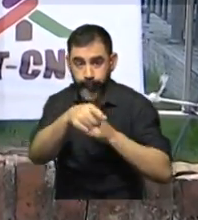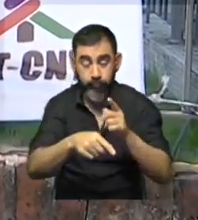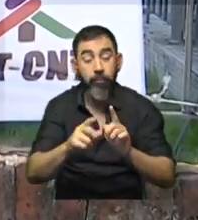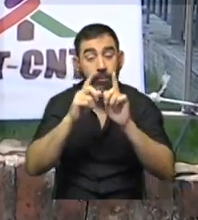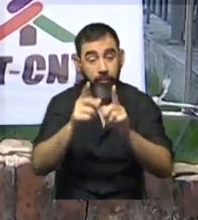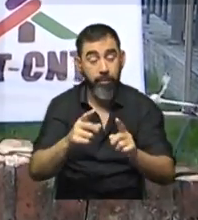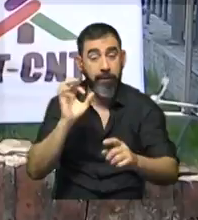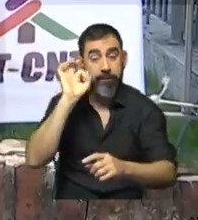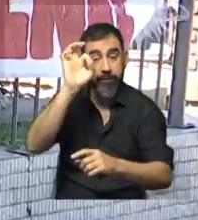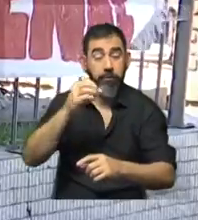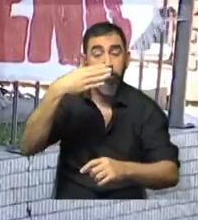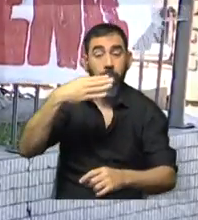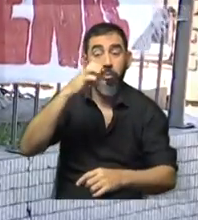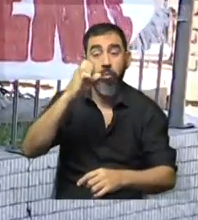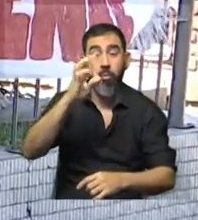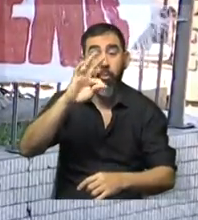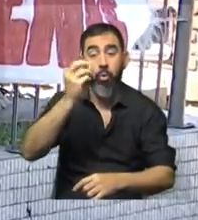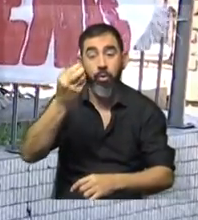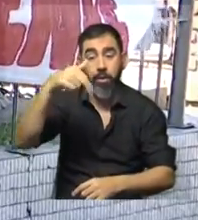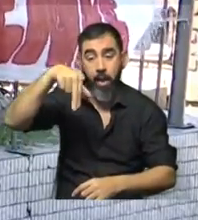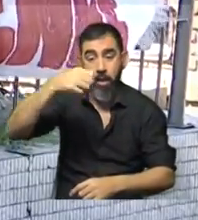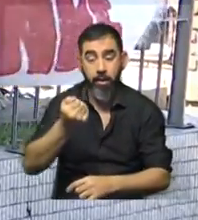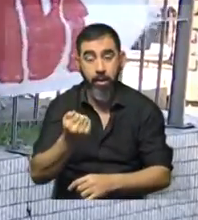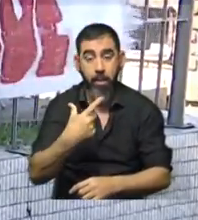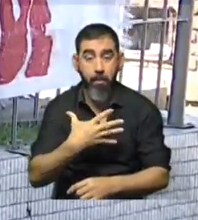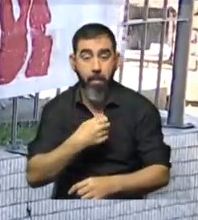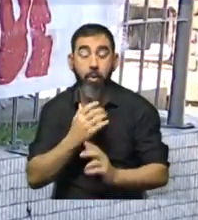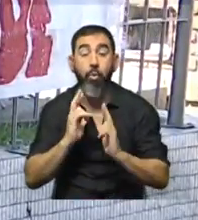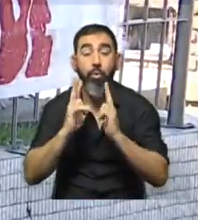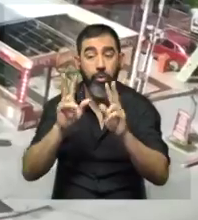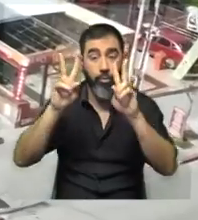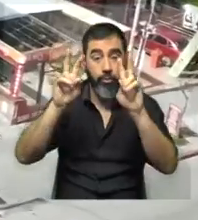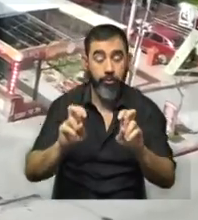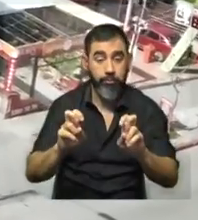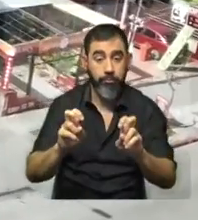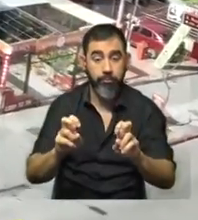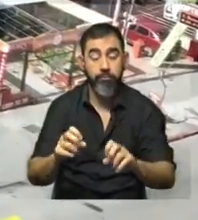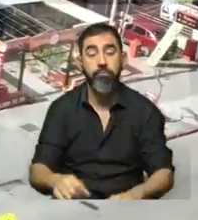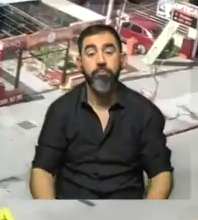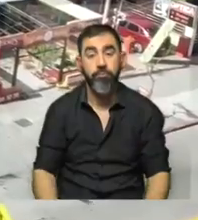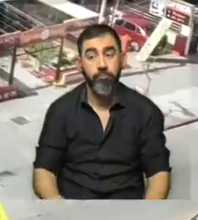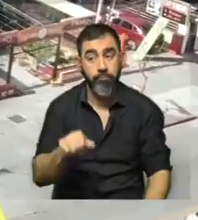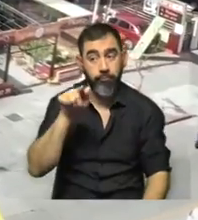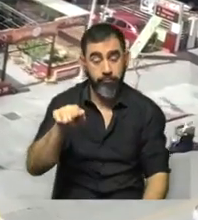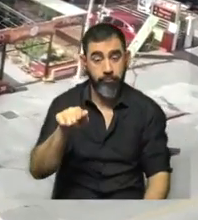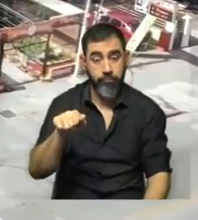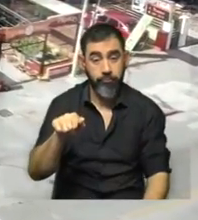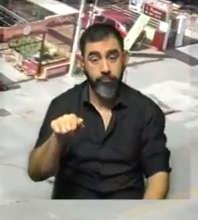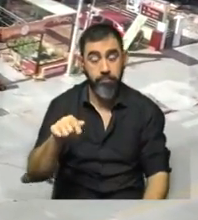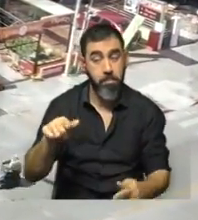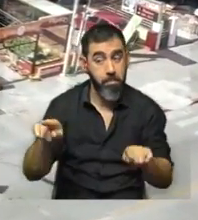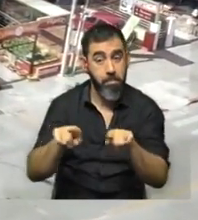también el senador Botana dijo unas cuantas cosas con respecto a este tema. Entonces por allí reacciona el